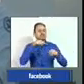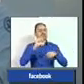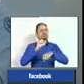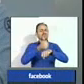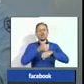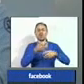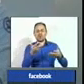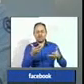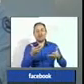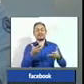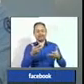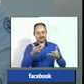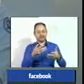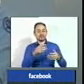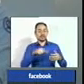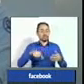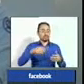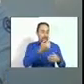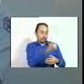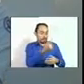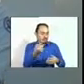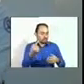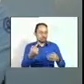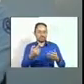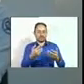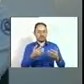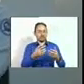establecido para asegurar que haya una buena